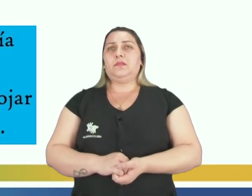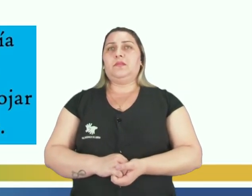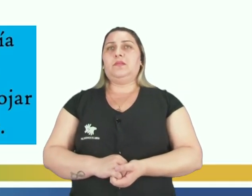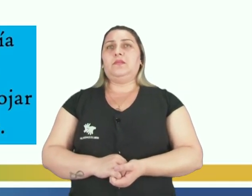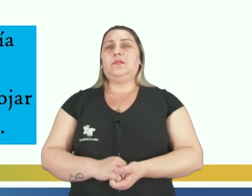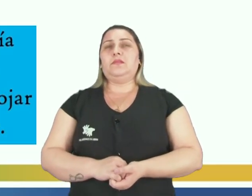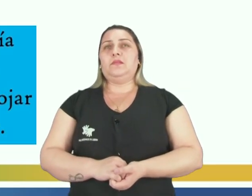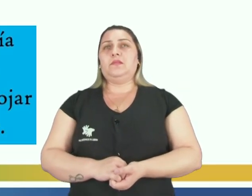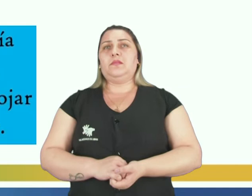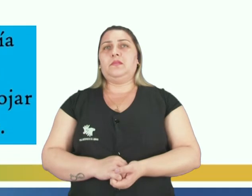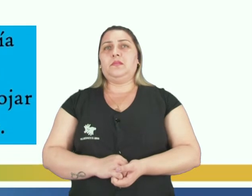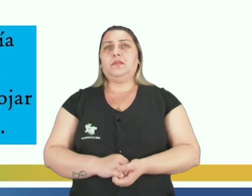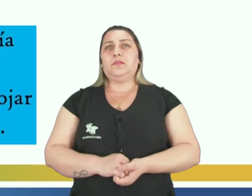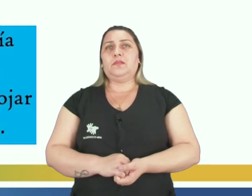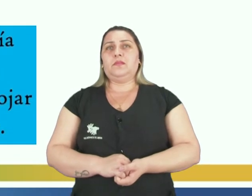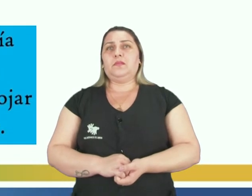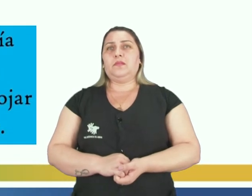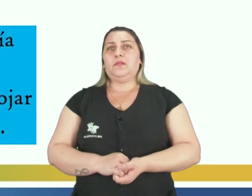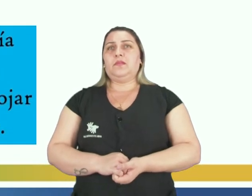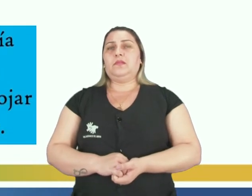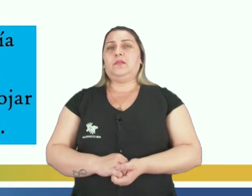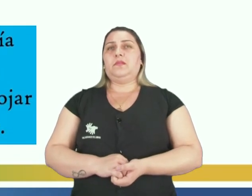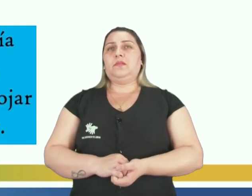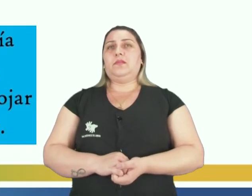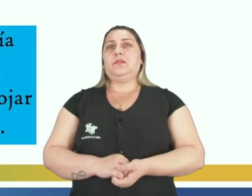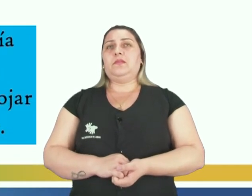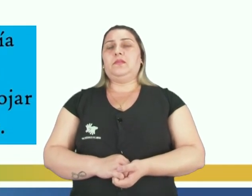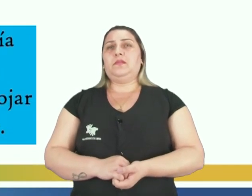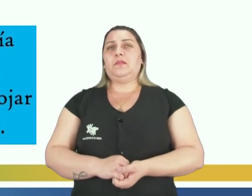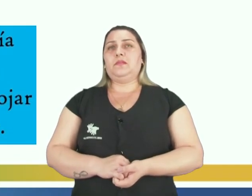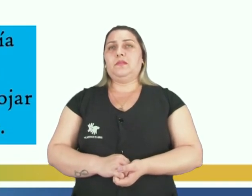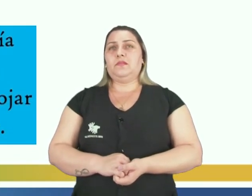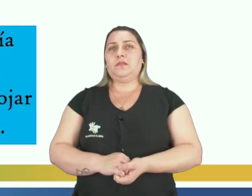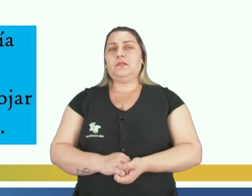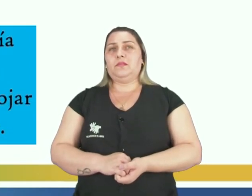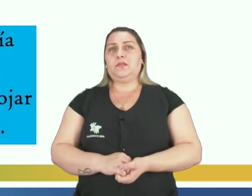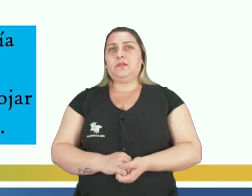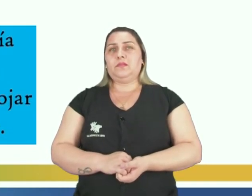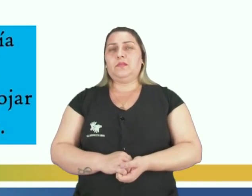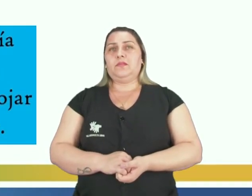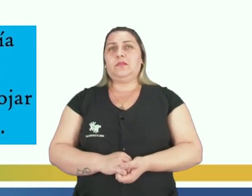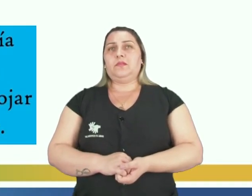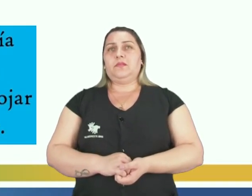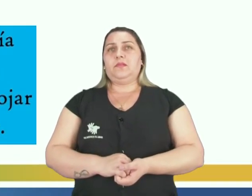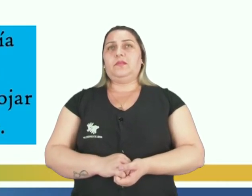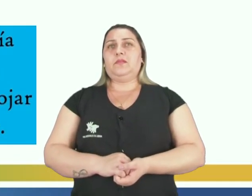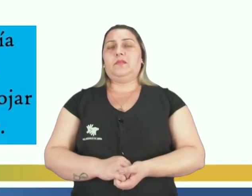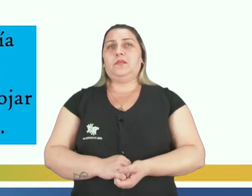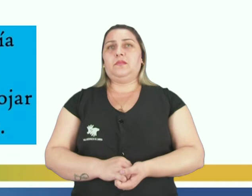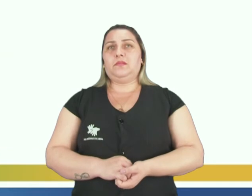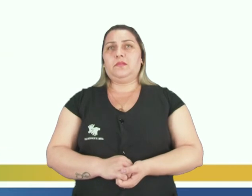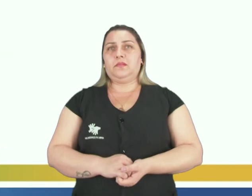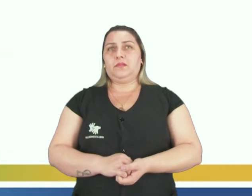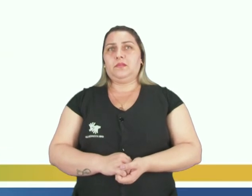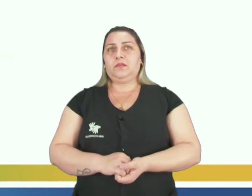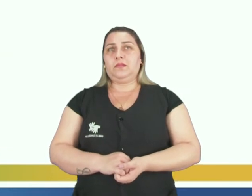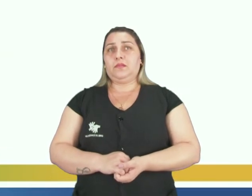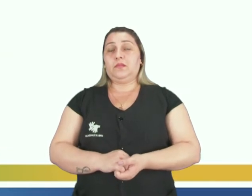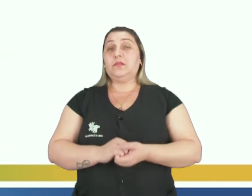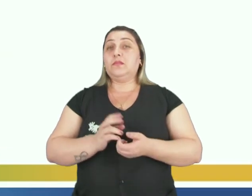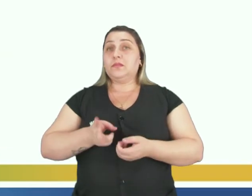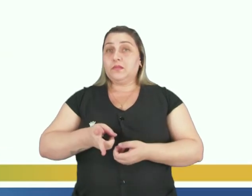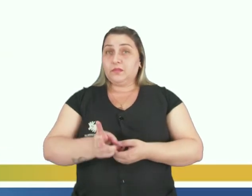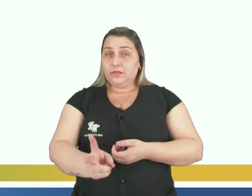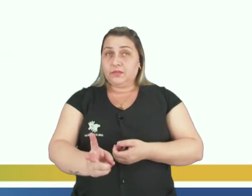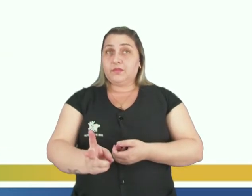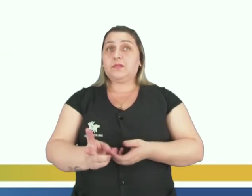sin cesar. Lluvia deja de mojar para poder jugar, ¿sí? Muy bien.